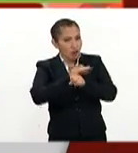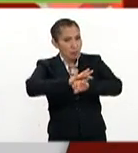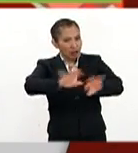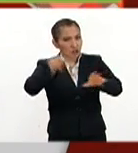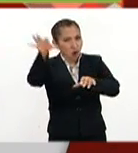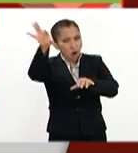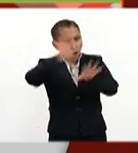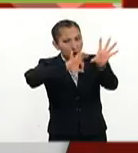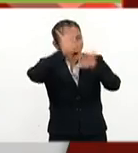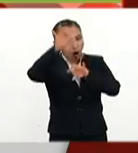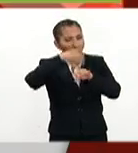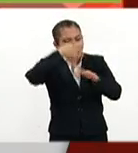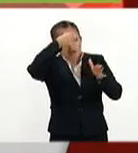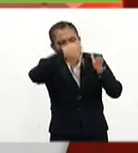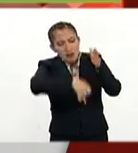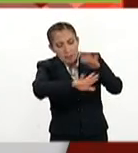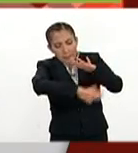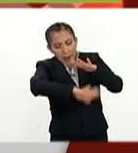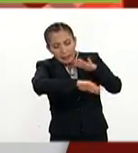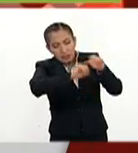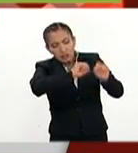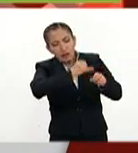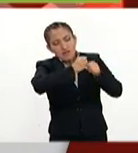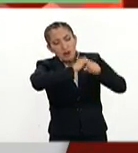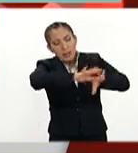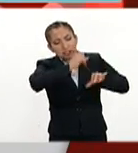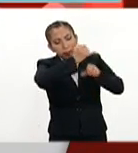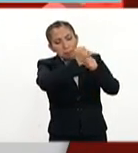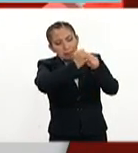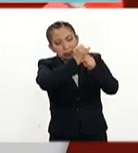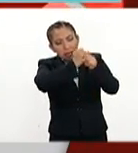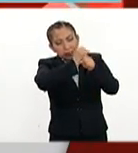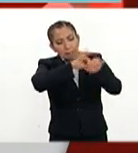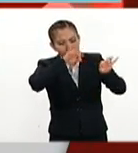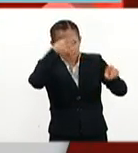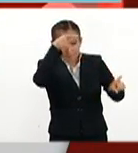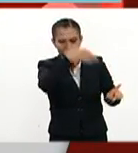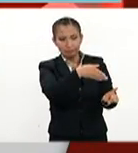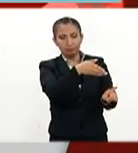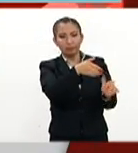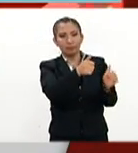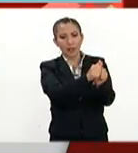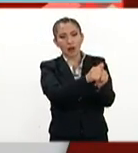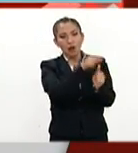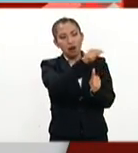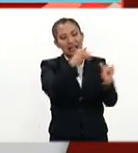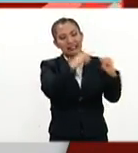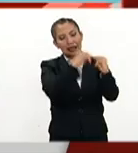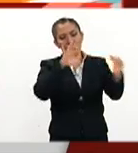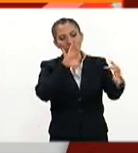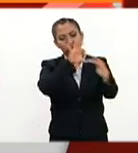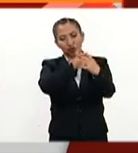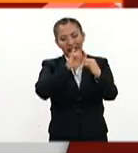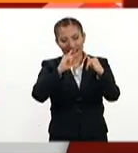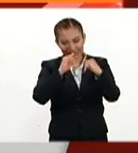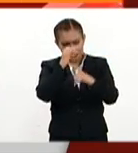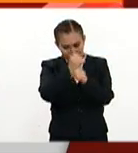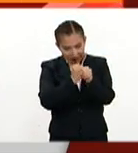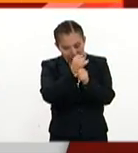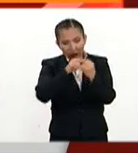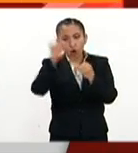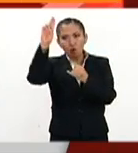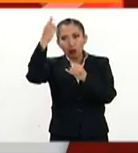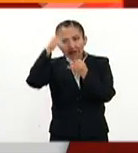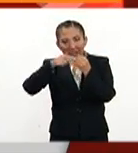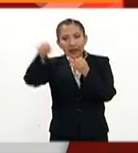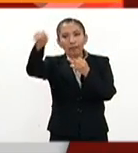¿no? Irnos al fondo, a la base de todas estas investigaciones y trabajar directamente con institutos de investigación, con